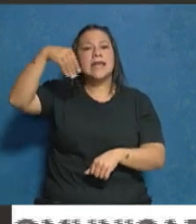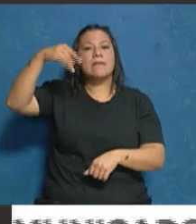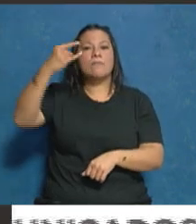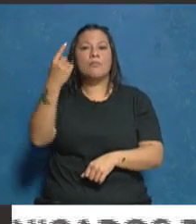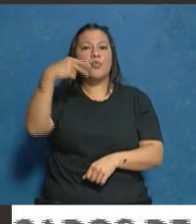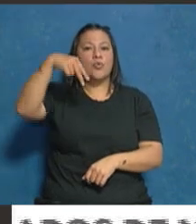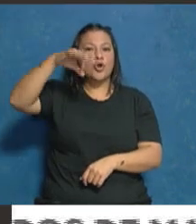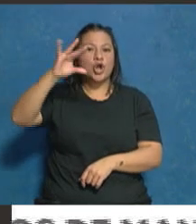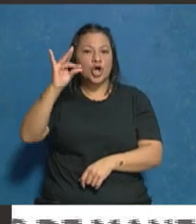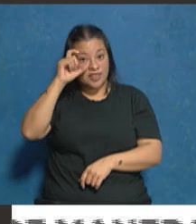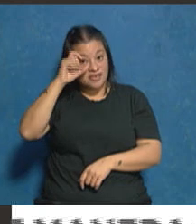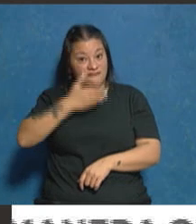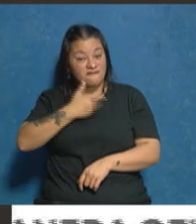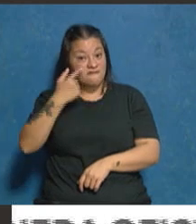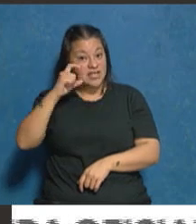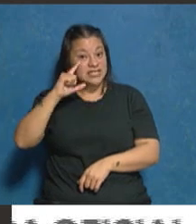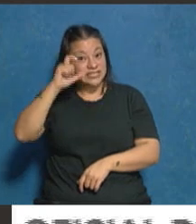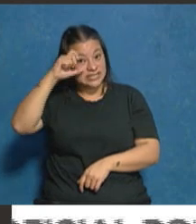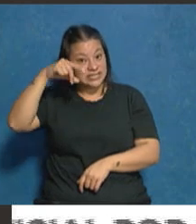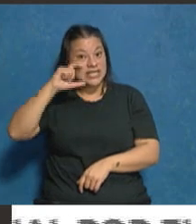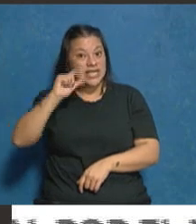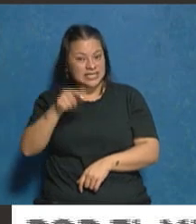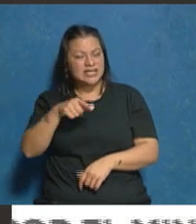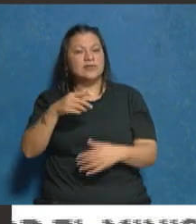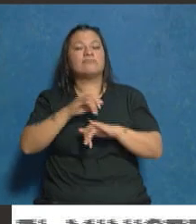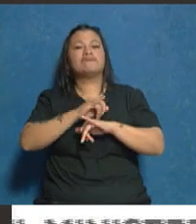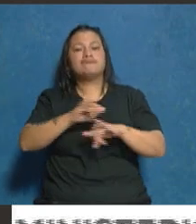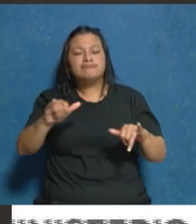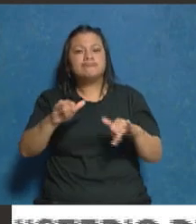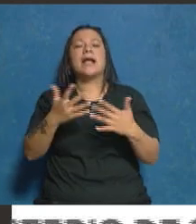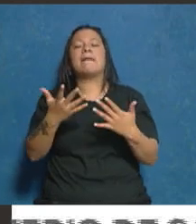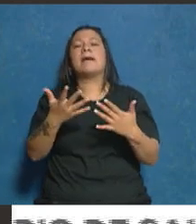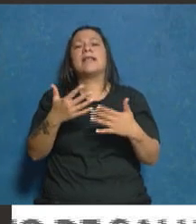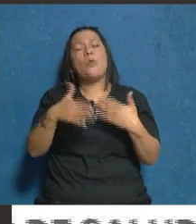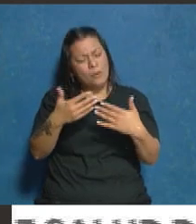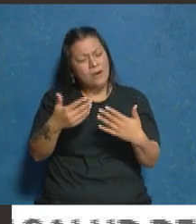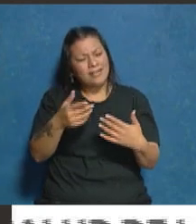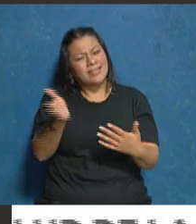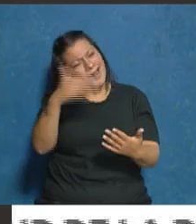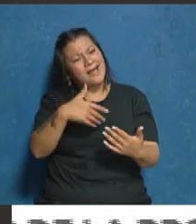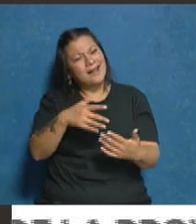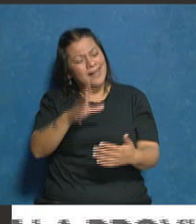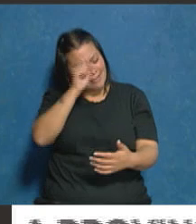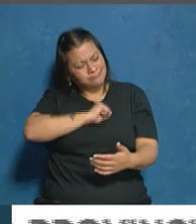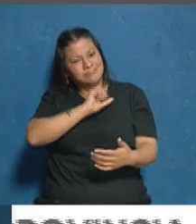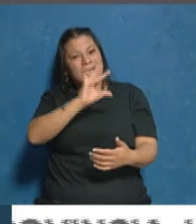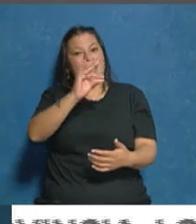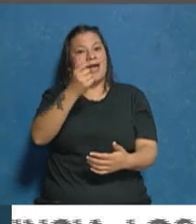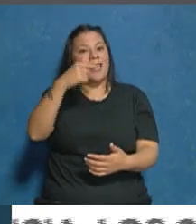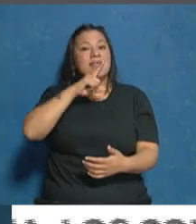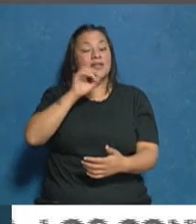ser trasplantado, se hizo esta campaña, Jugate con Dante, en toda la provincia. En mayo, me acuerdo del